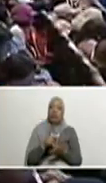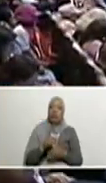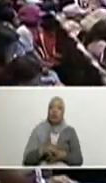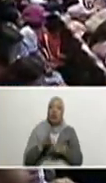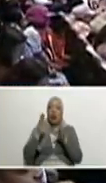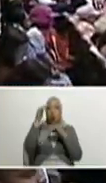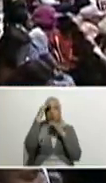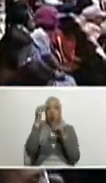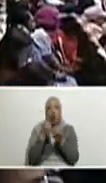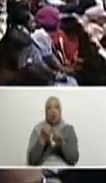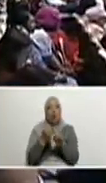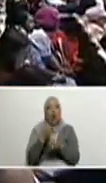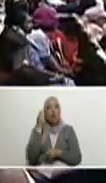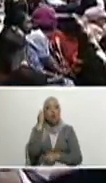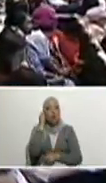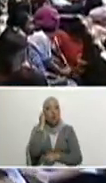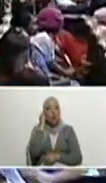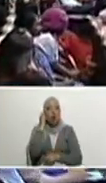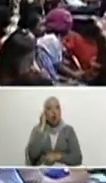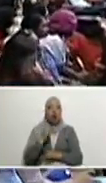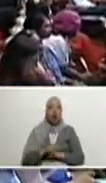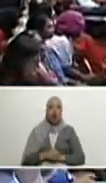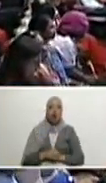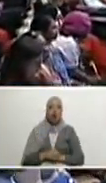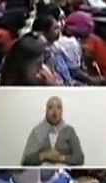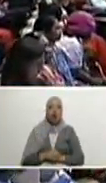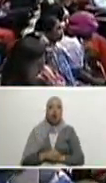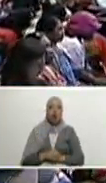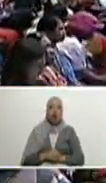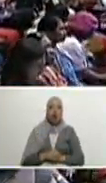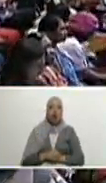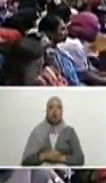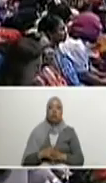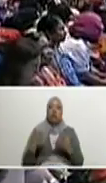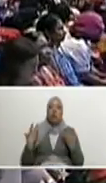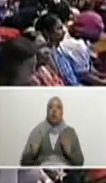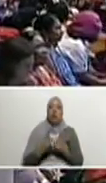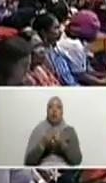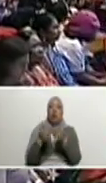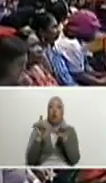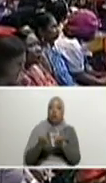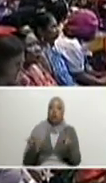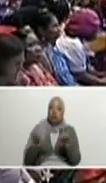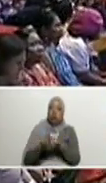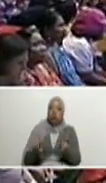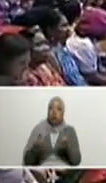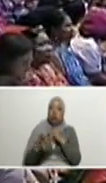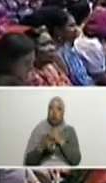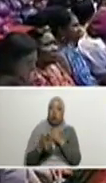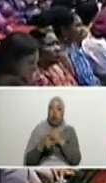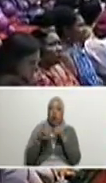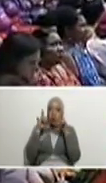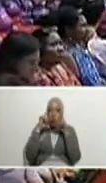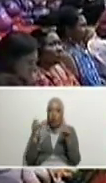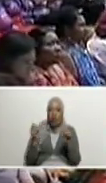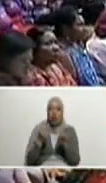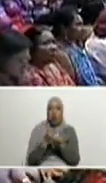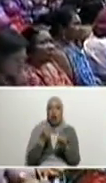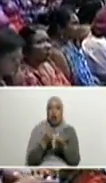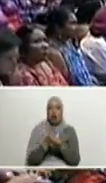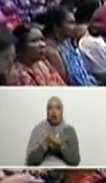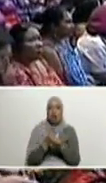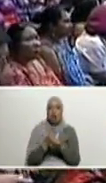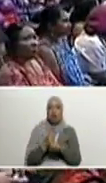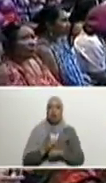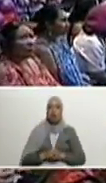la petición de la mujer para que la acompañemos en su formación técnica, profesional.